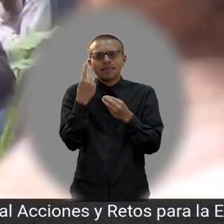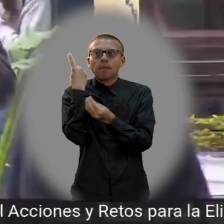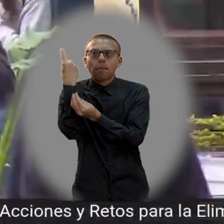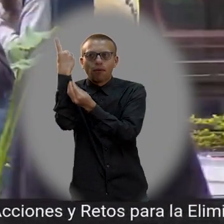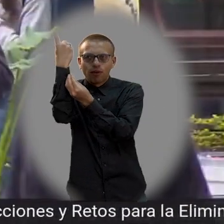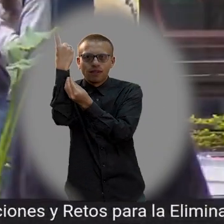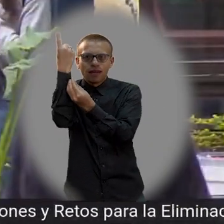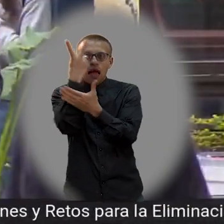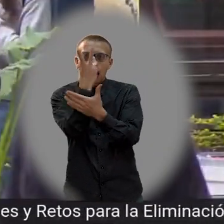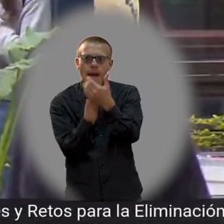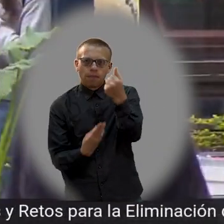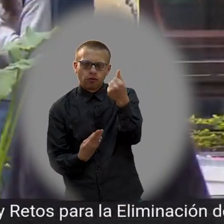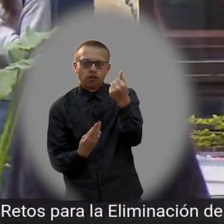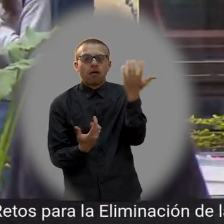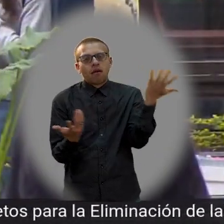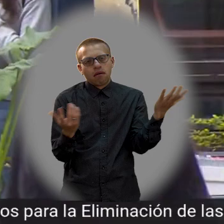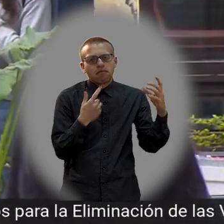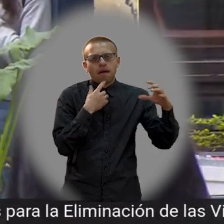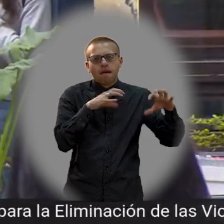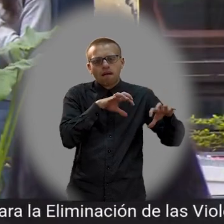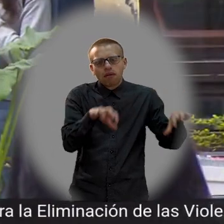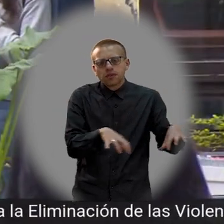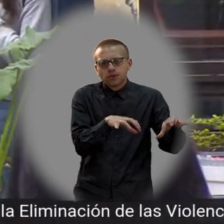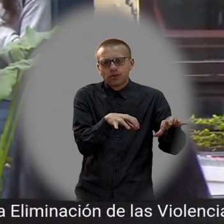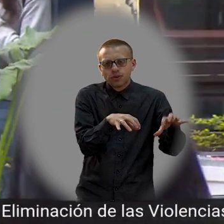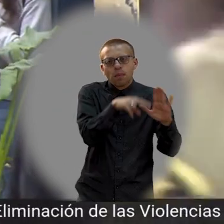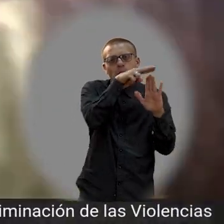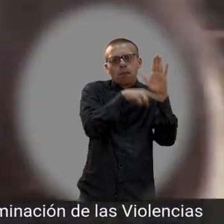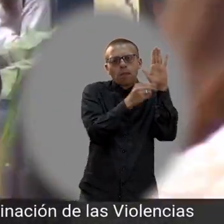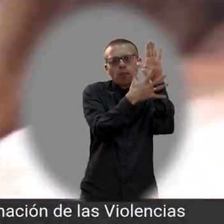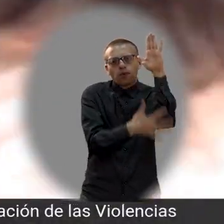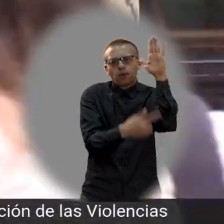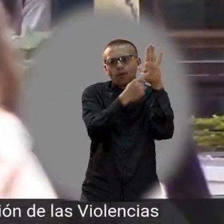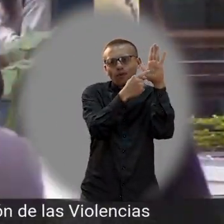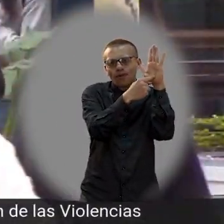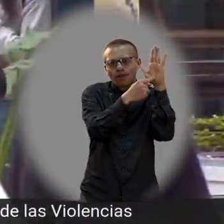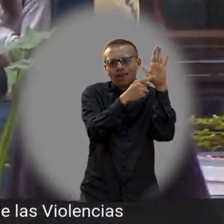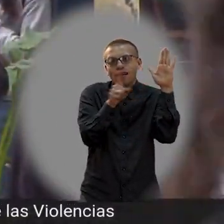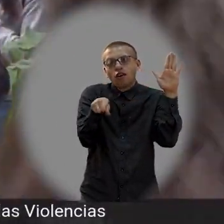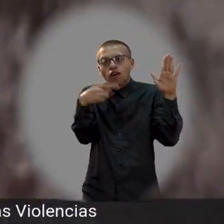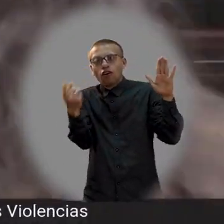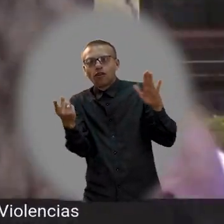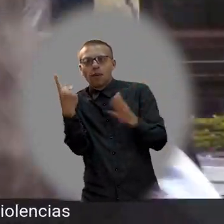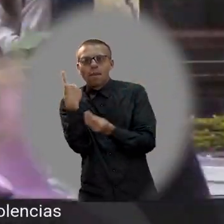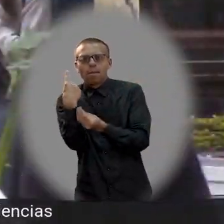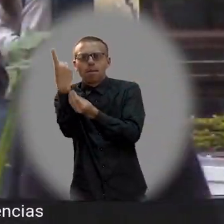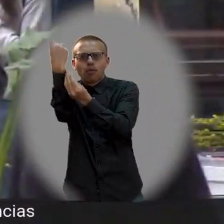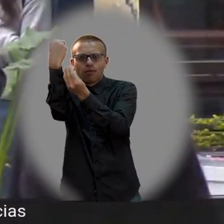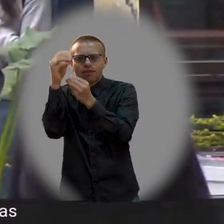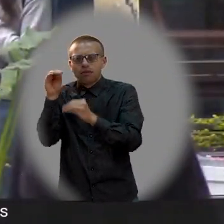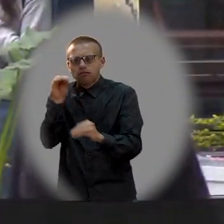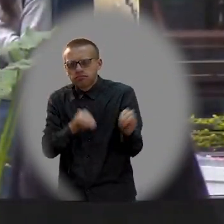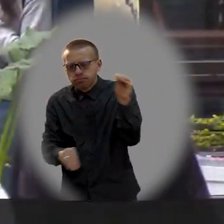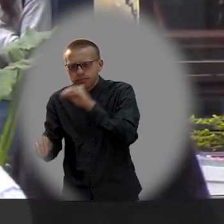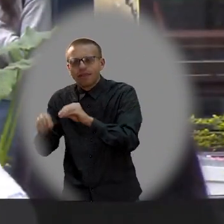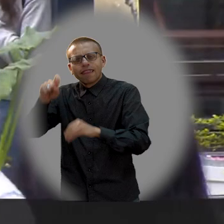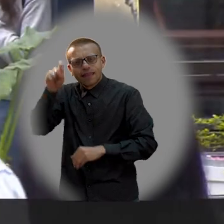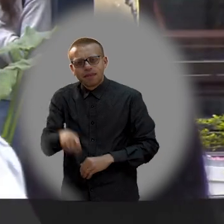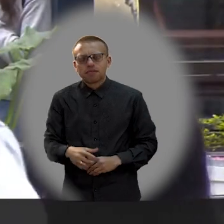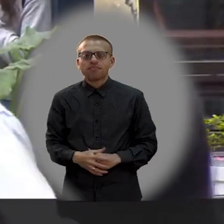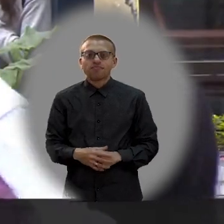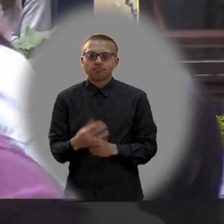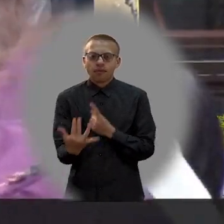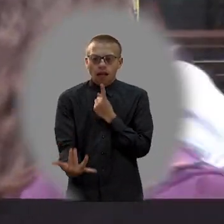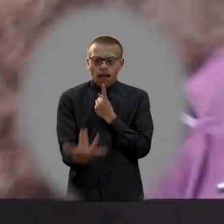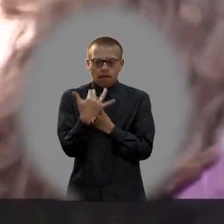muchas acciones, el protocolo es una. Pero esto atraviesa la vida cotidiana, esto atraviesa